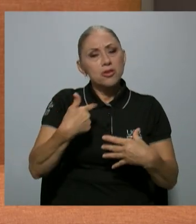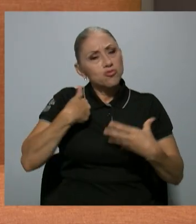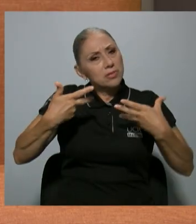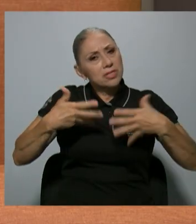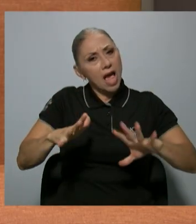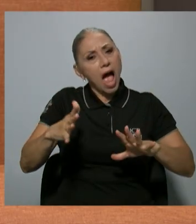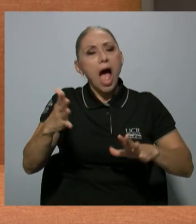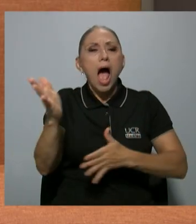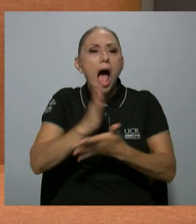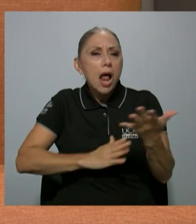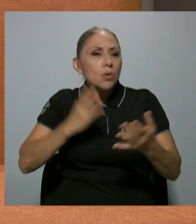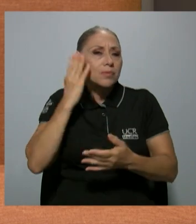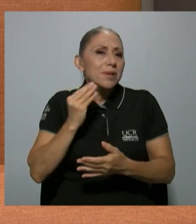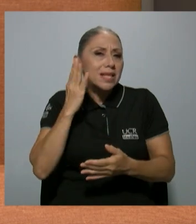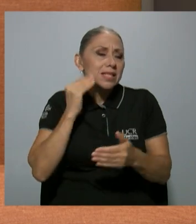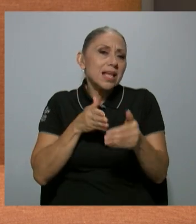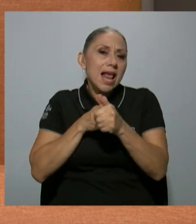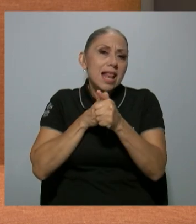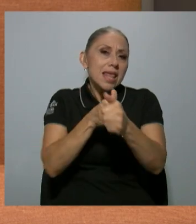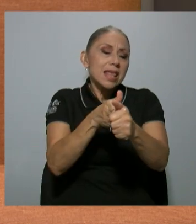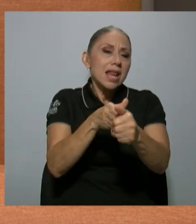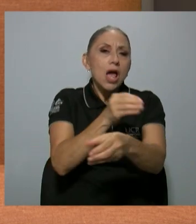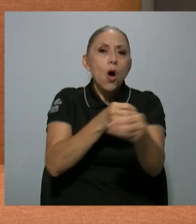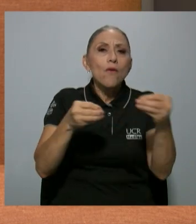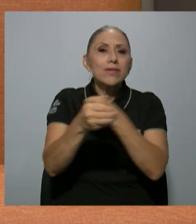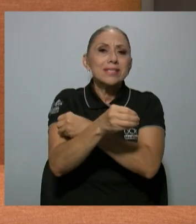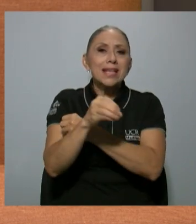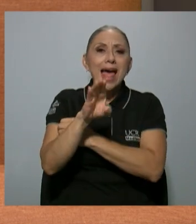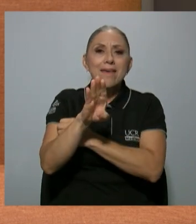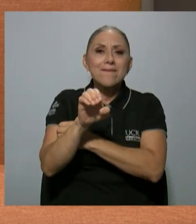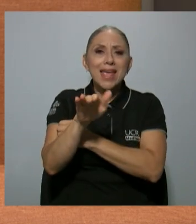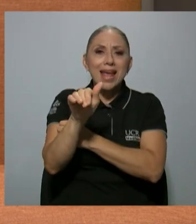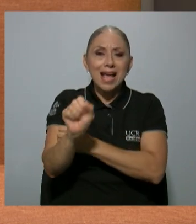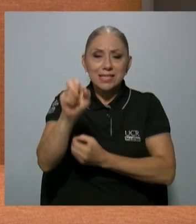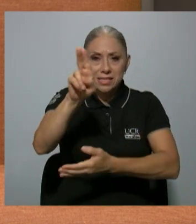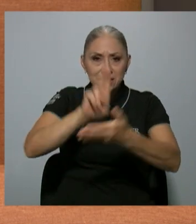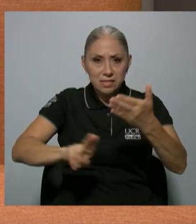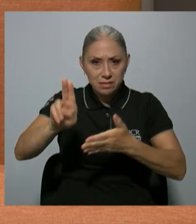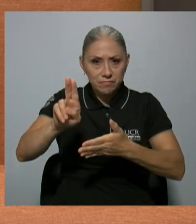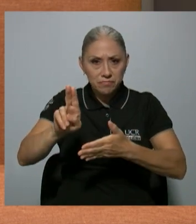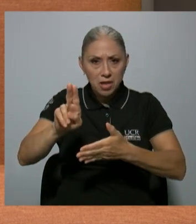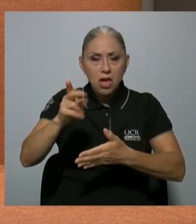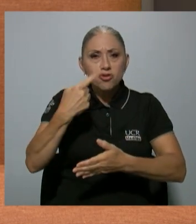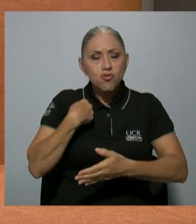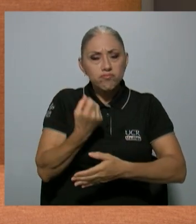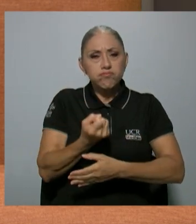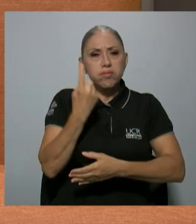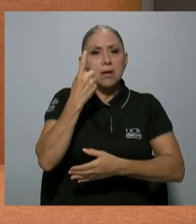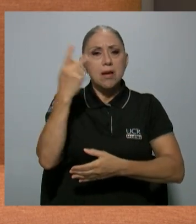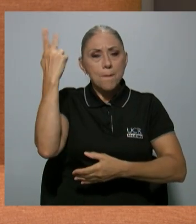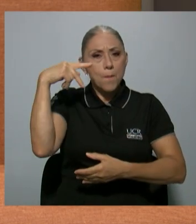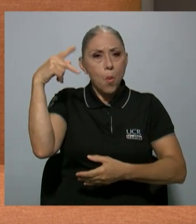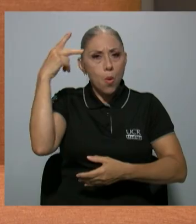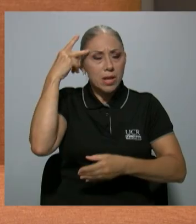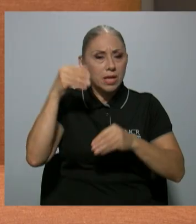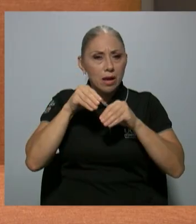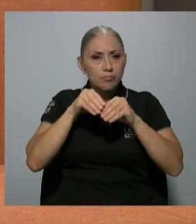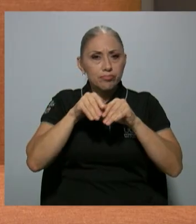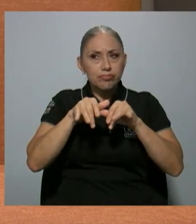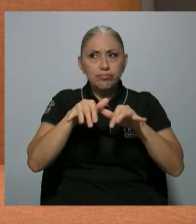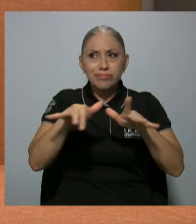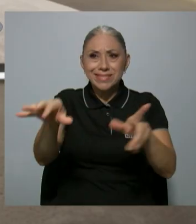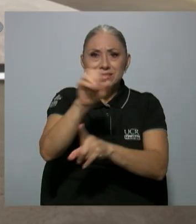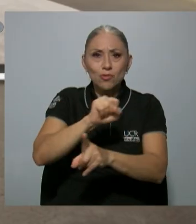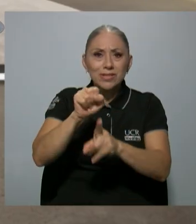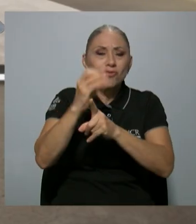cierta experiencia lidiando con la oficina de becas de la universidad, y ahí empecé a entender que la política pues pasaba por todo eso que vivíamos, que no